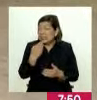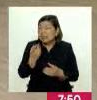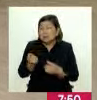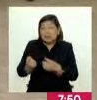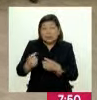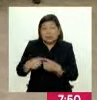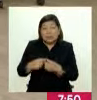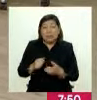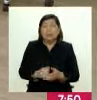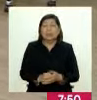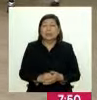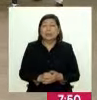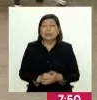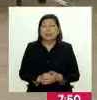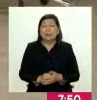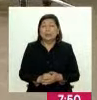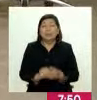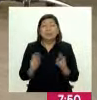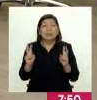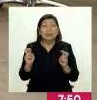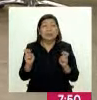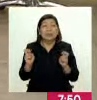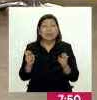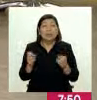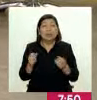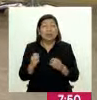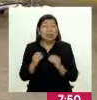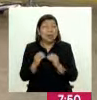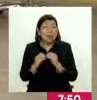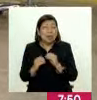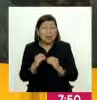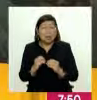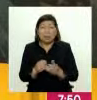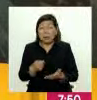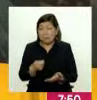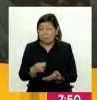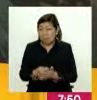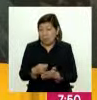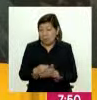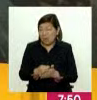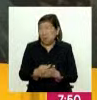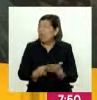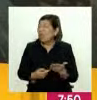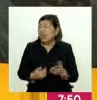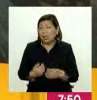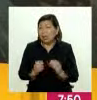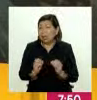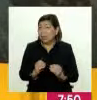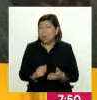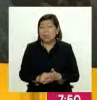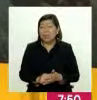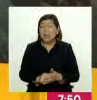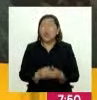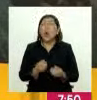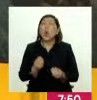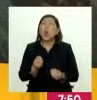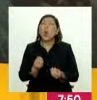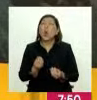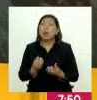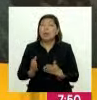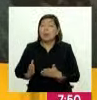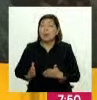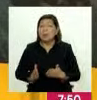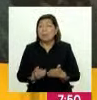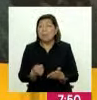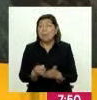integrar. Y el tema es reparaciones monetarias, ¿de qué tipo va? O sea, ¿y cómo se va a canalizar,